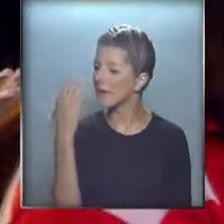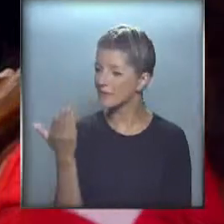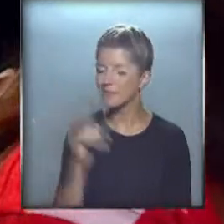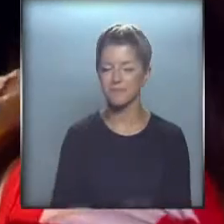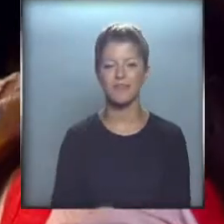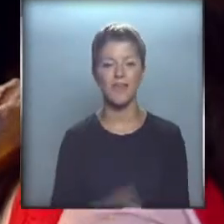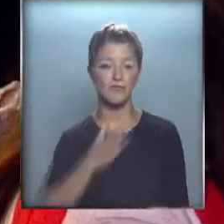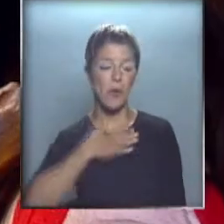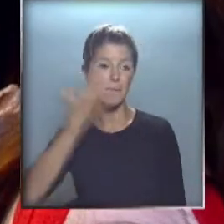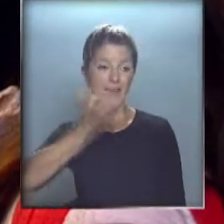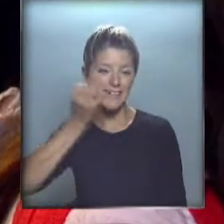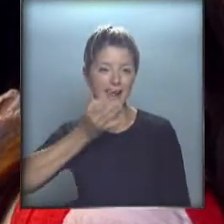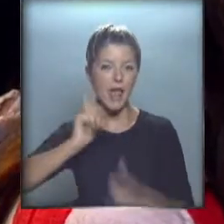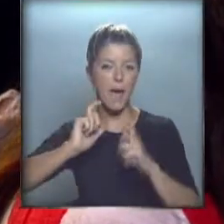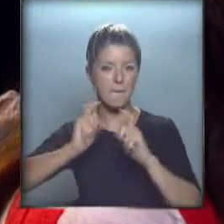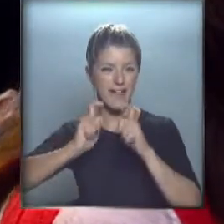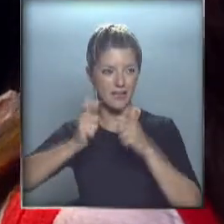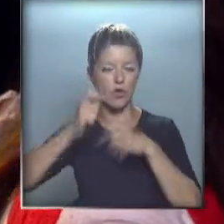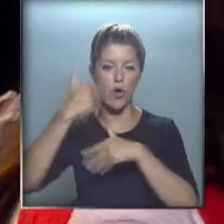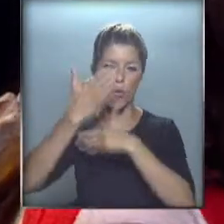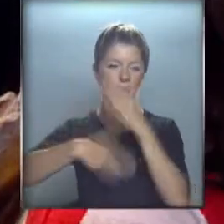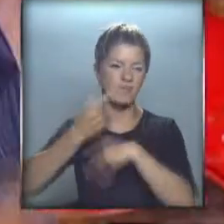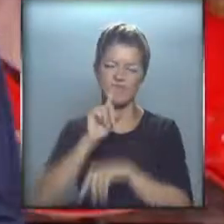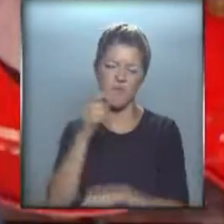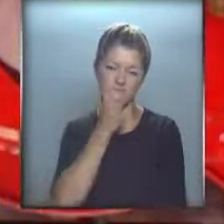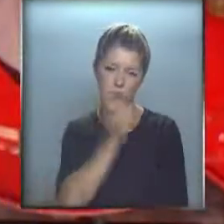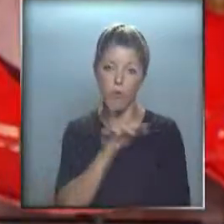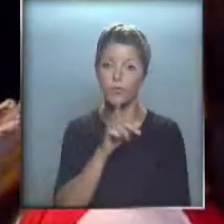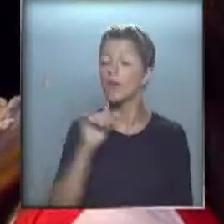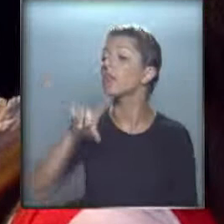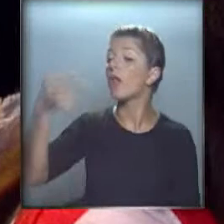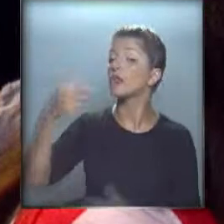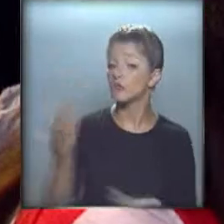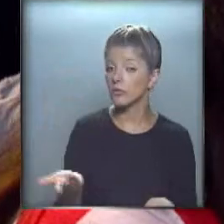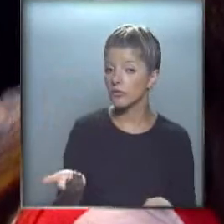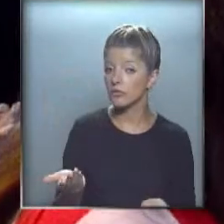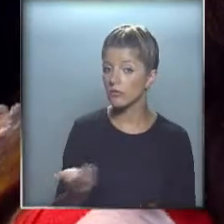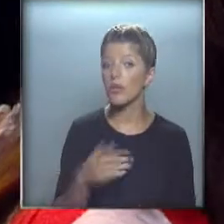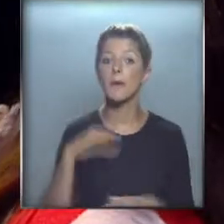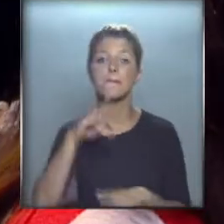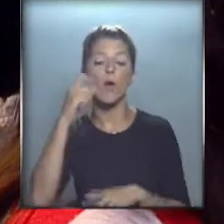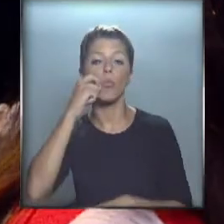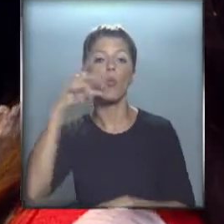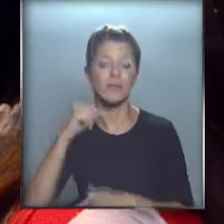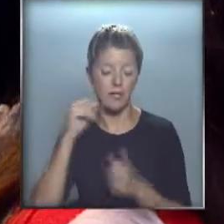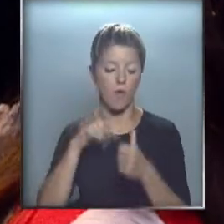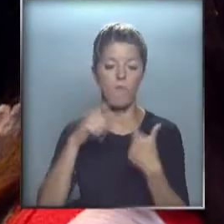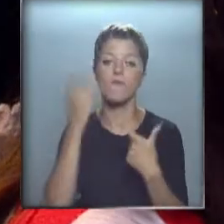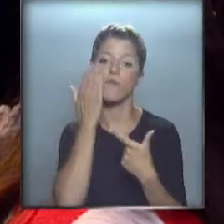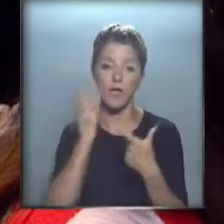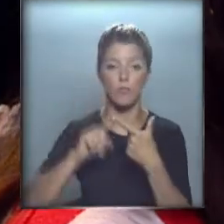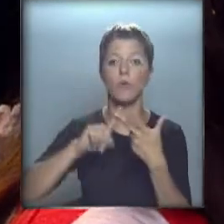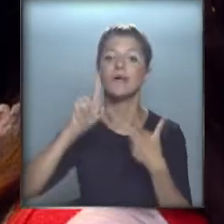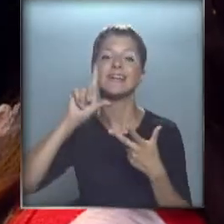verdad que hay muchas aplicaciones de juegos, para nada, no me gustan los bueno, juegos. Bueno, de las otras. Y más que el WhatsApp, Facebook, Twitter.